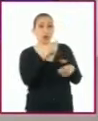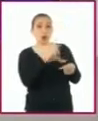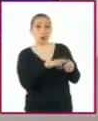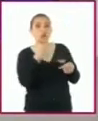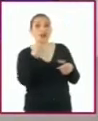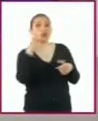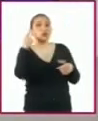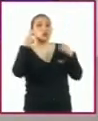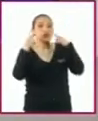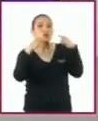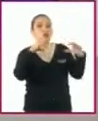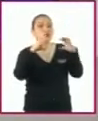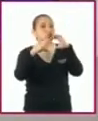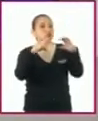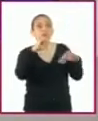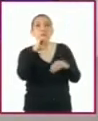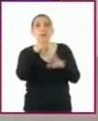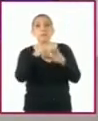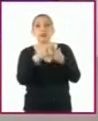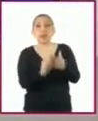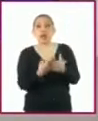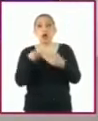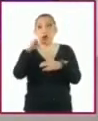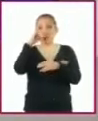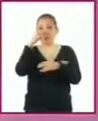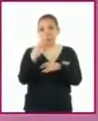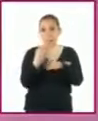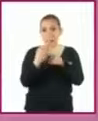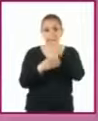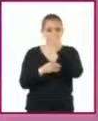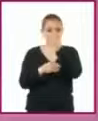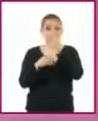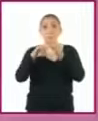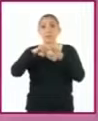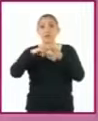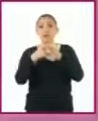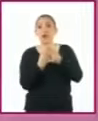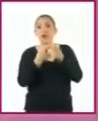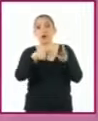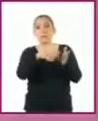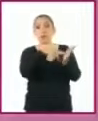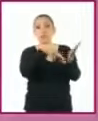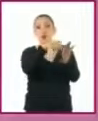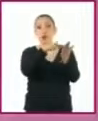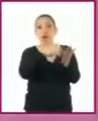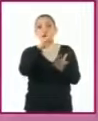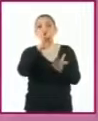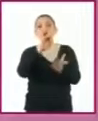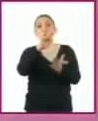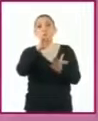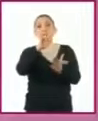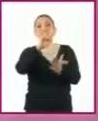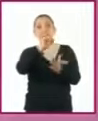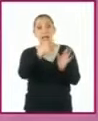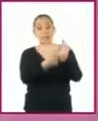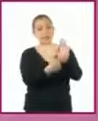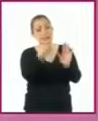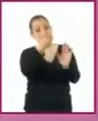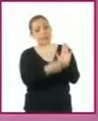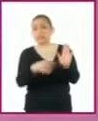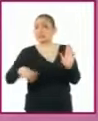usando sonidos, también empezaron a hacerlo con imágenes, lo que dio paso a la pintura rupestre, que es la